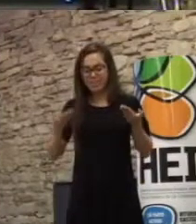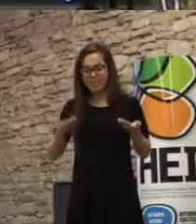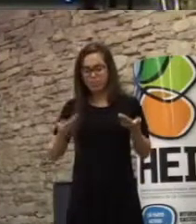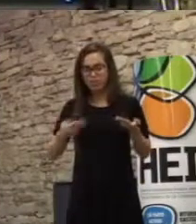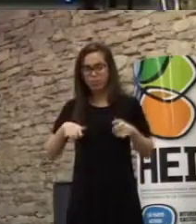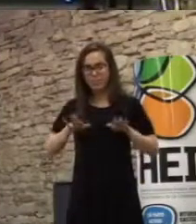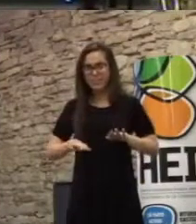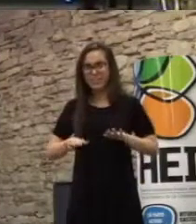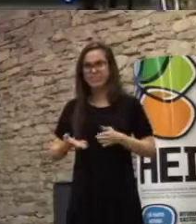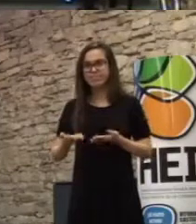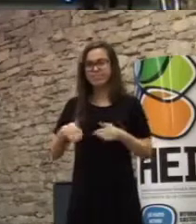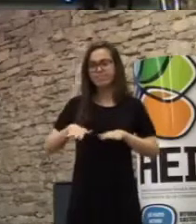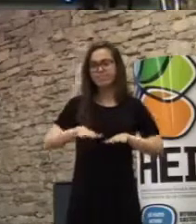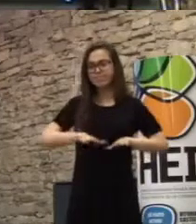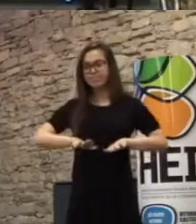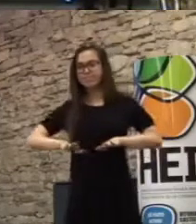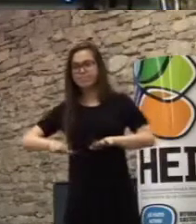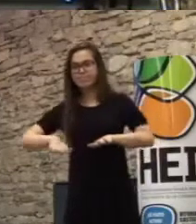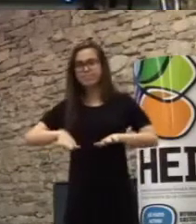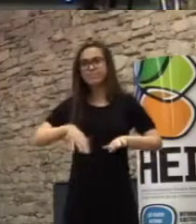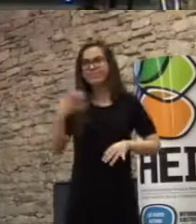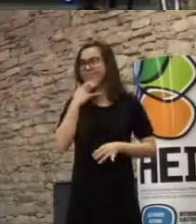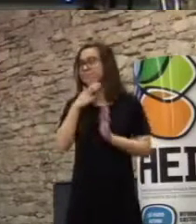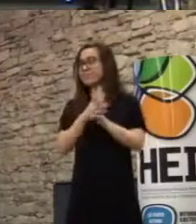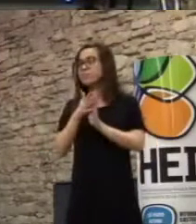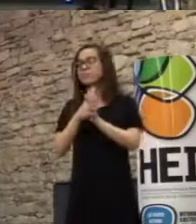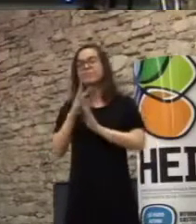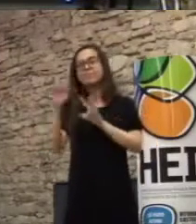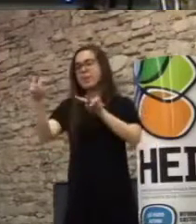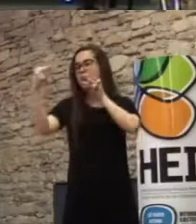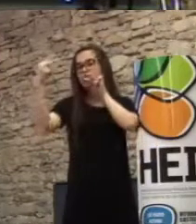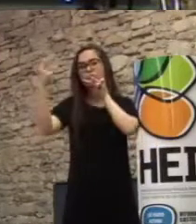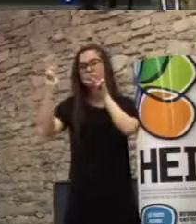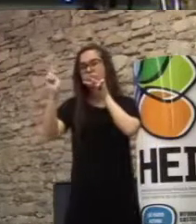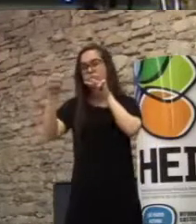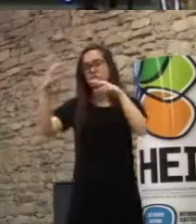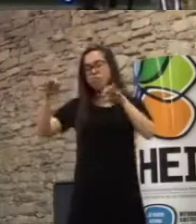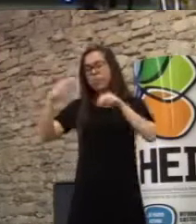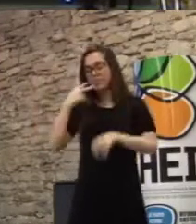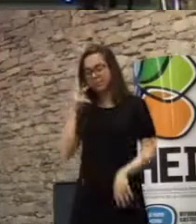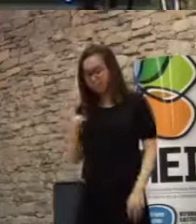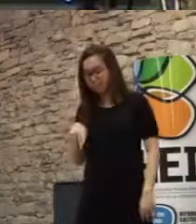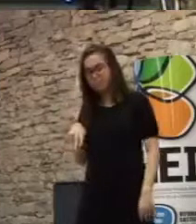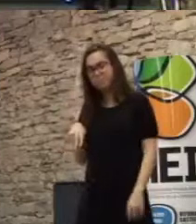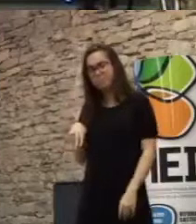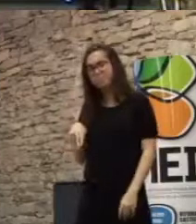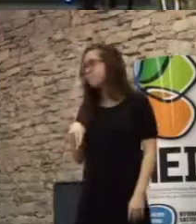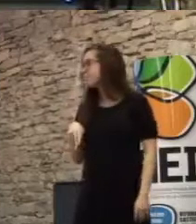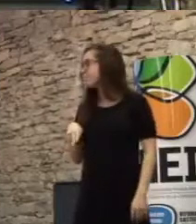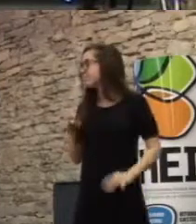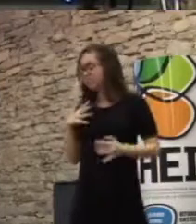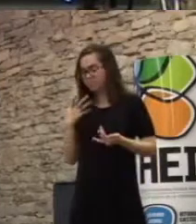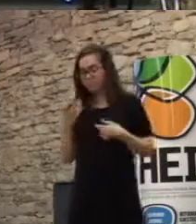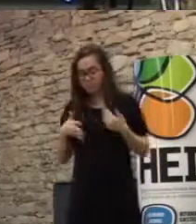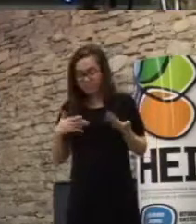sentir su peso sobre la planta de los pies cuando van a hablar contigo rara vez te van a mirar a los ojos normalmente van a mirar casi siempre hacia abajo y van a gesticular hacia sí mismos